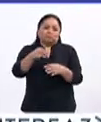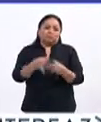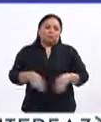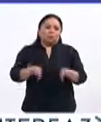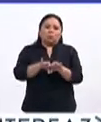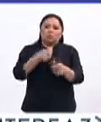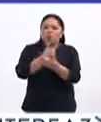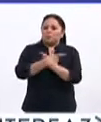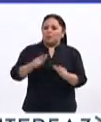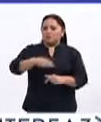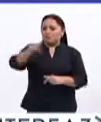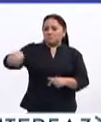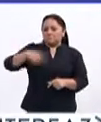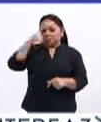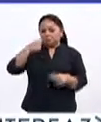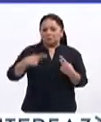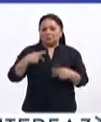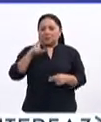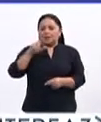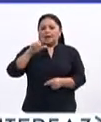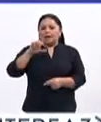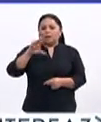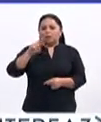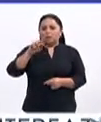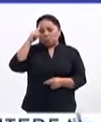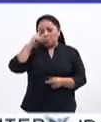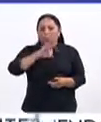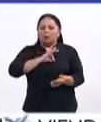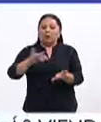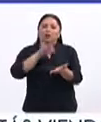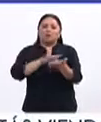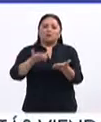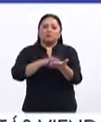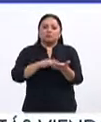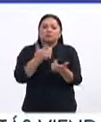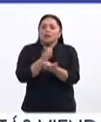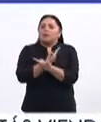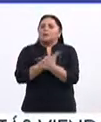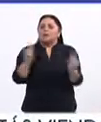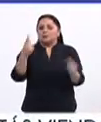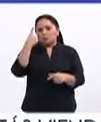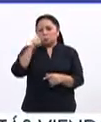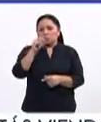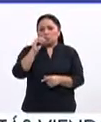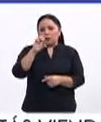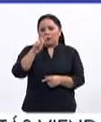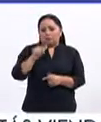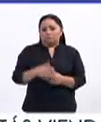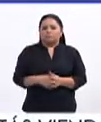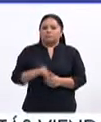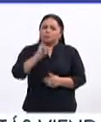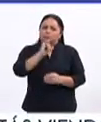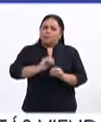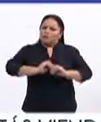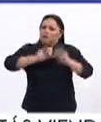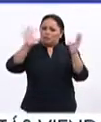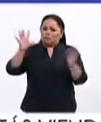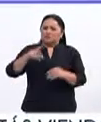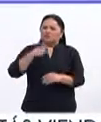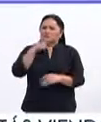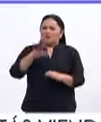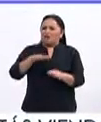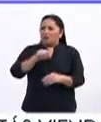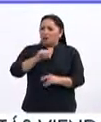esa libertad del lector precisamente para leer a la libertad del poeta o del escritor. Claro, y luego, por ejemplo, hace